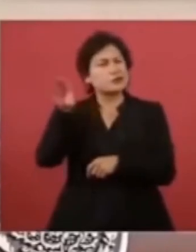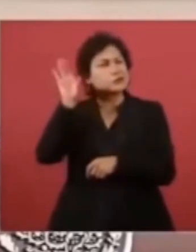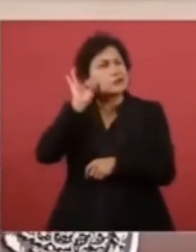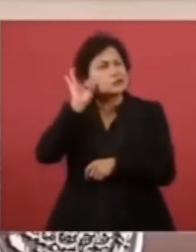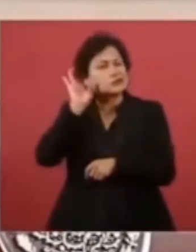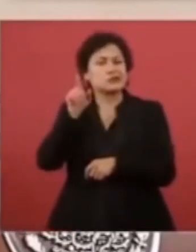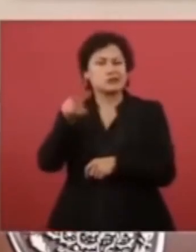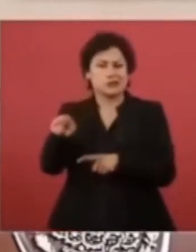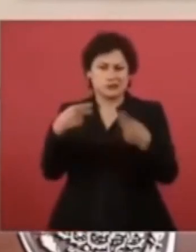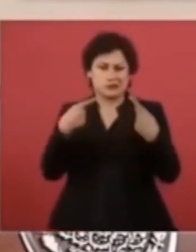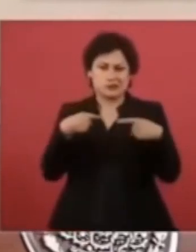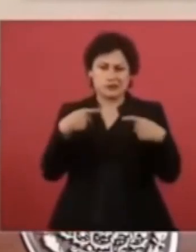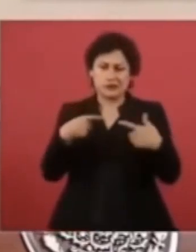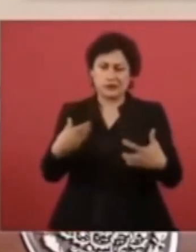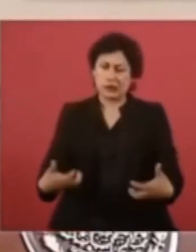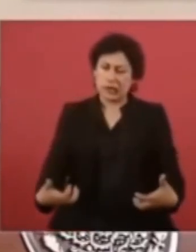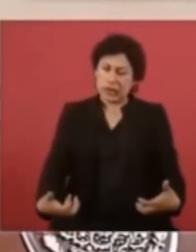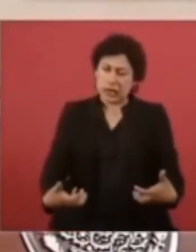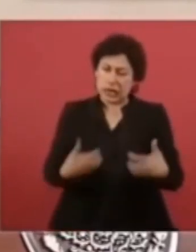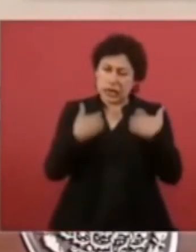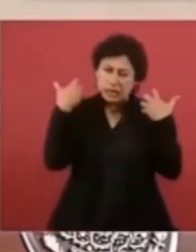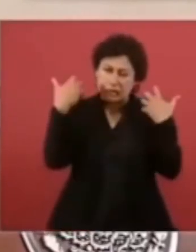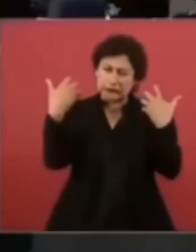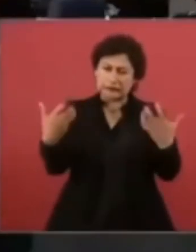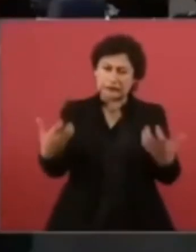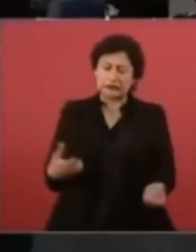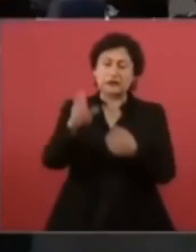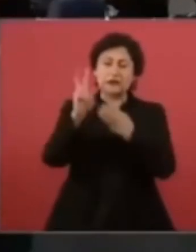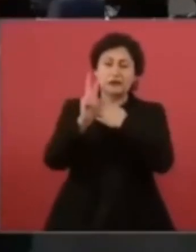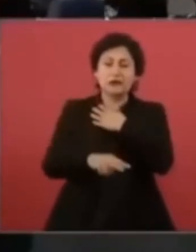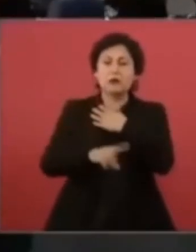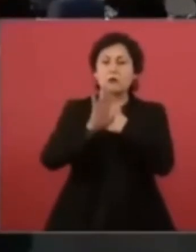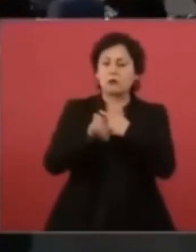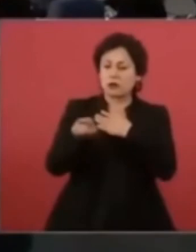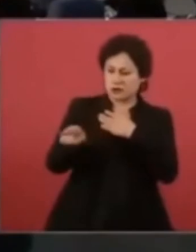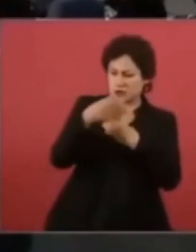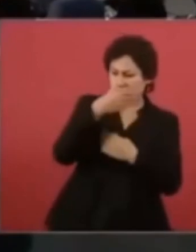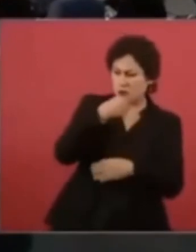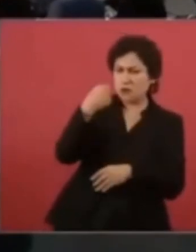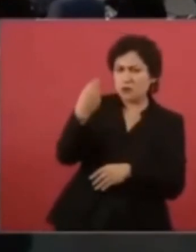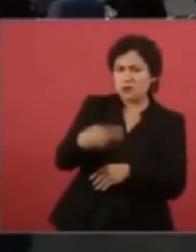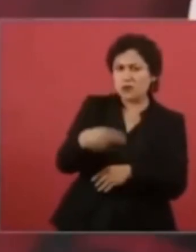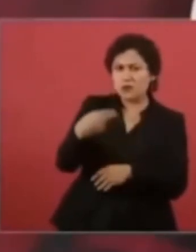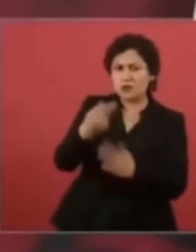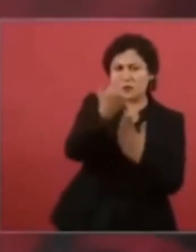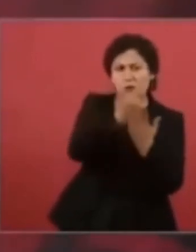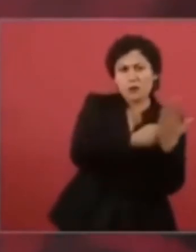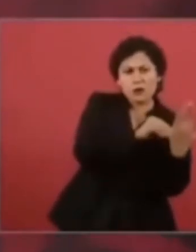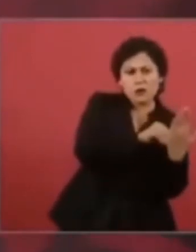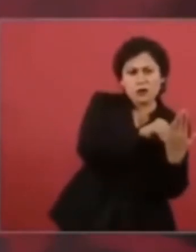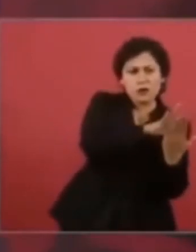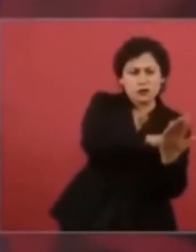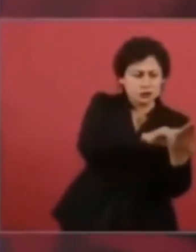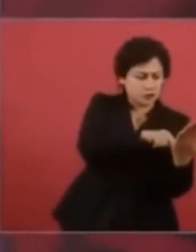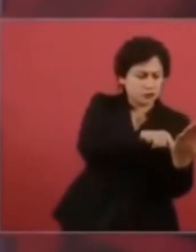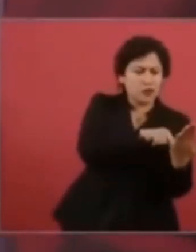Enojadísimo. Pero parece que está en una lista. Era de los que recibía dinero.